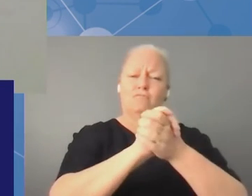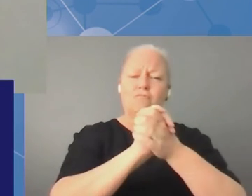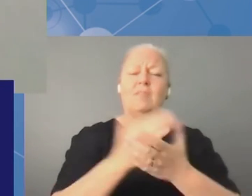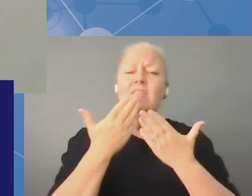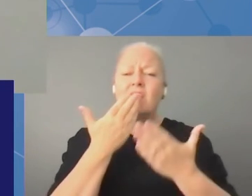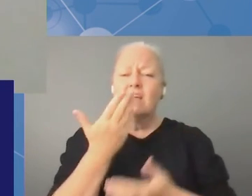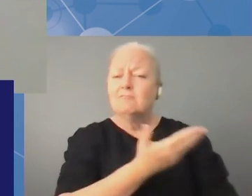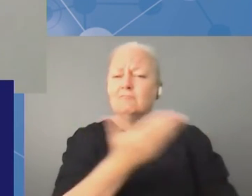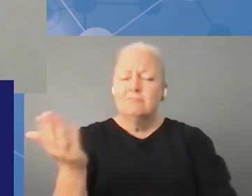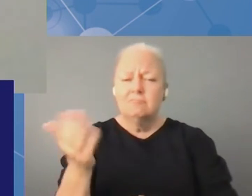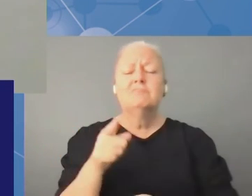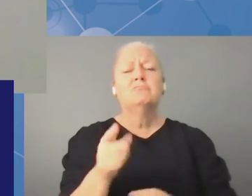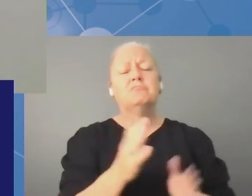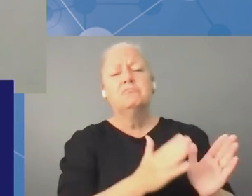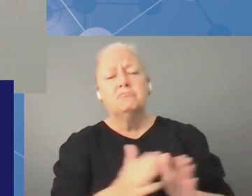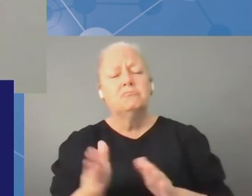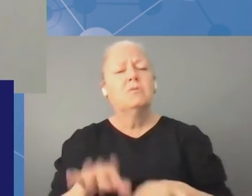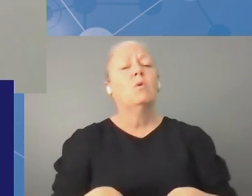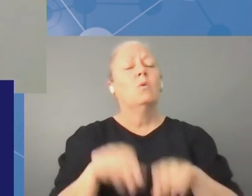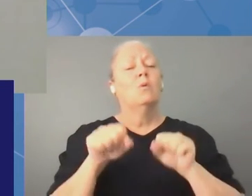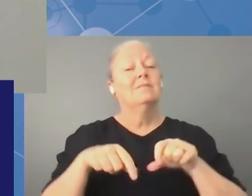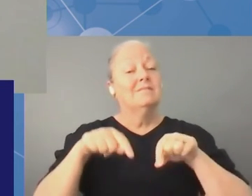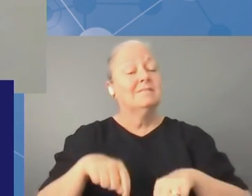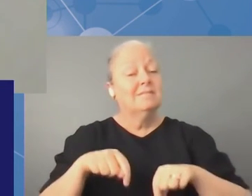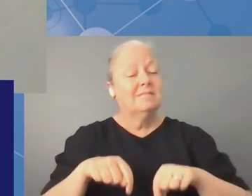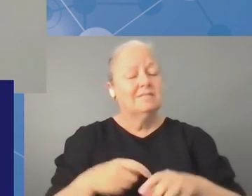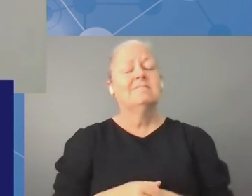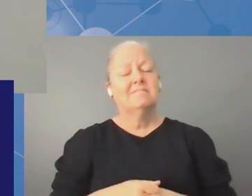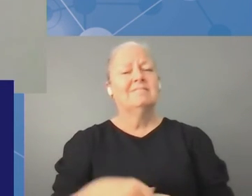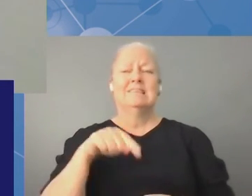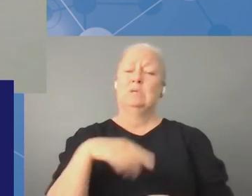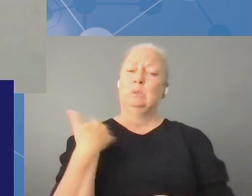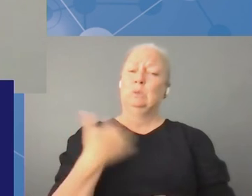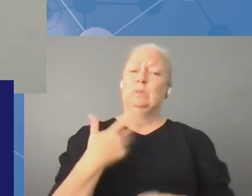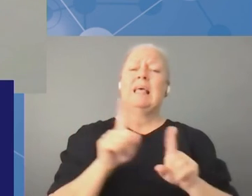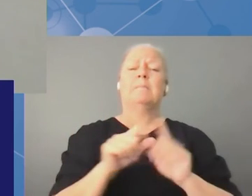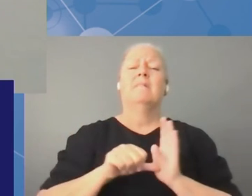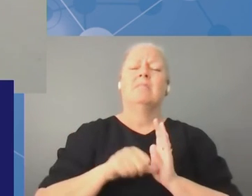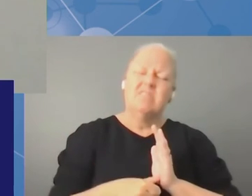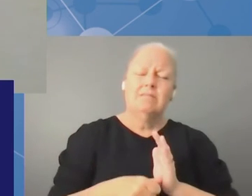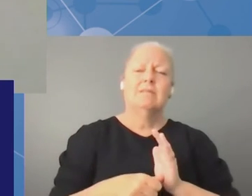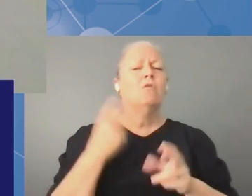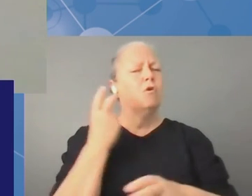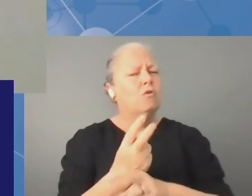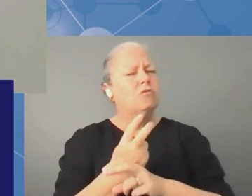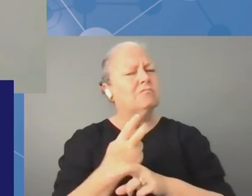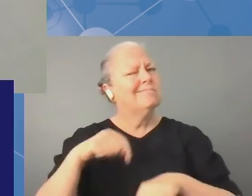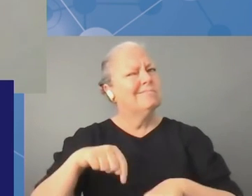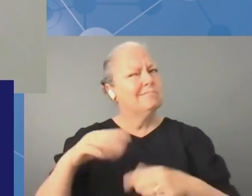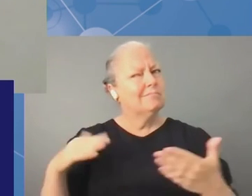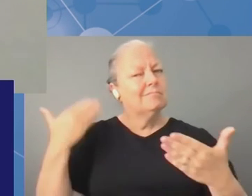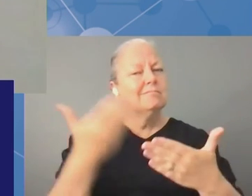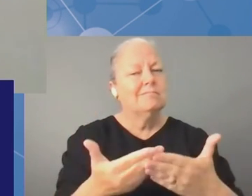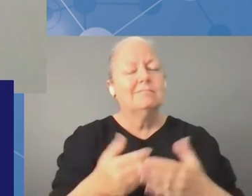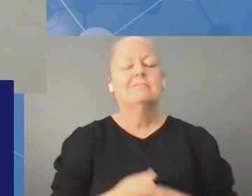Holanda. Me gustaría dar la enhorabuena a los anfitriones por haber